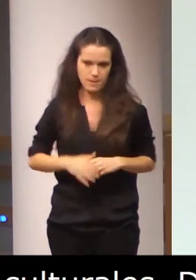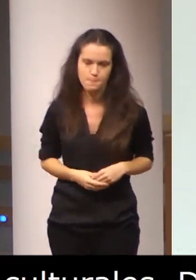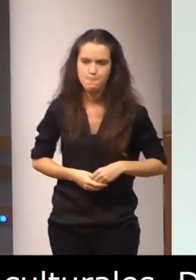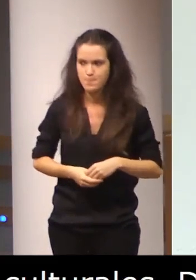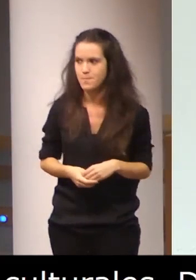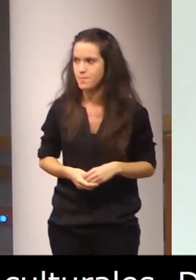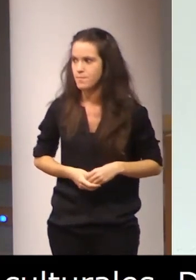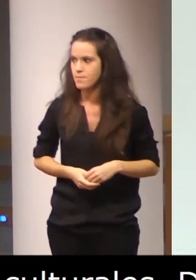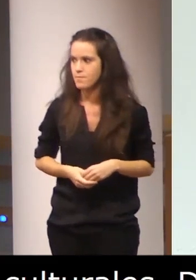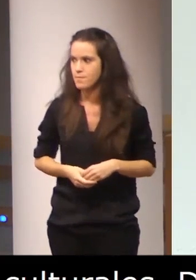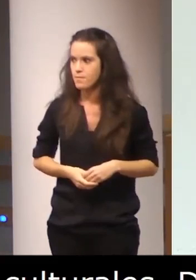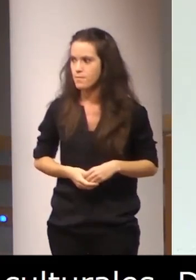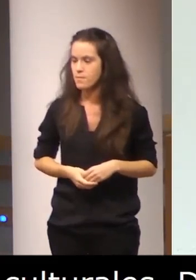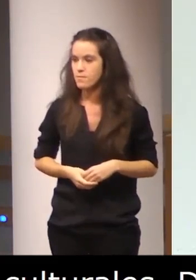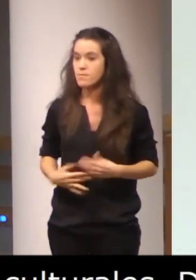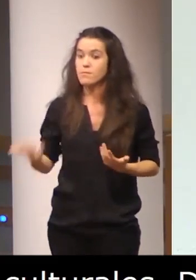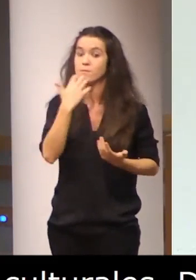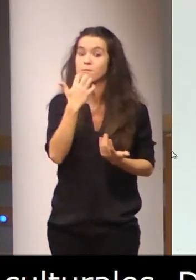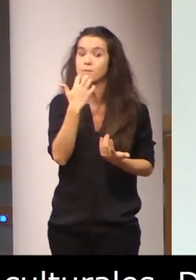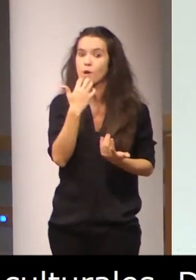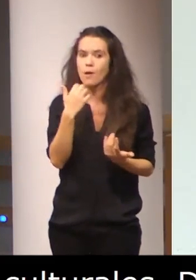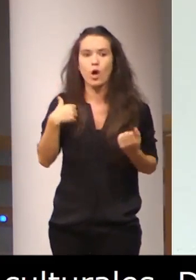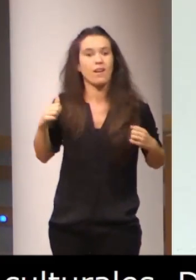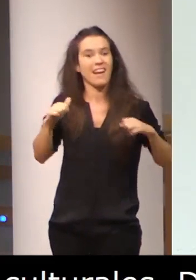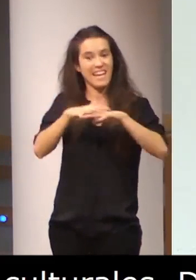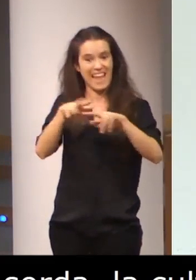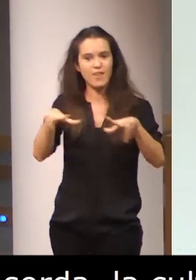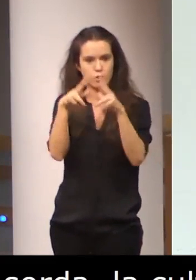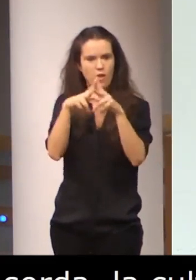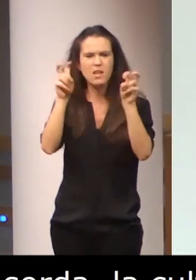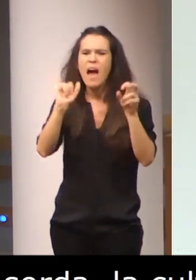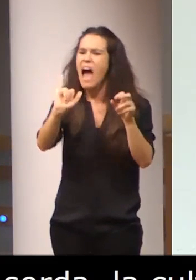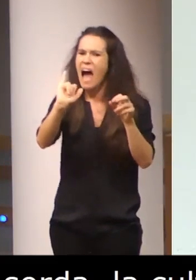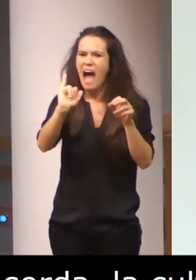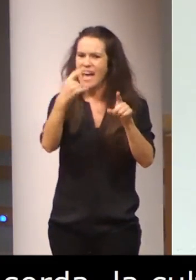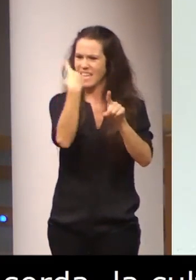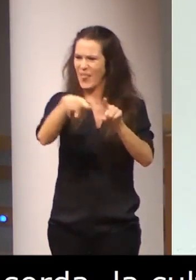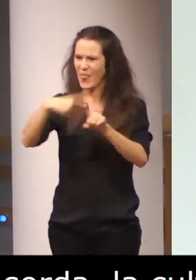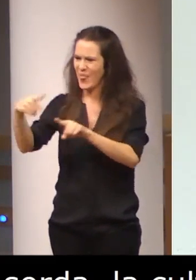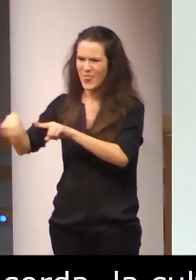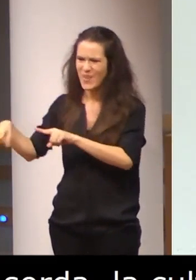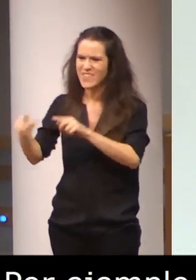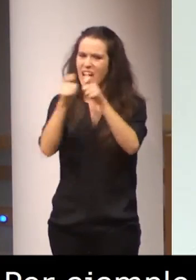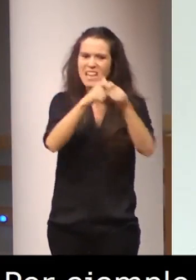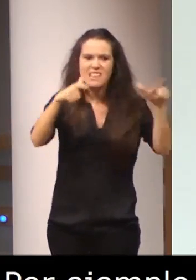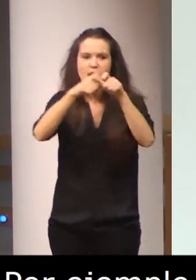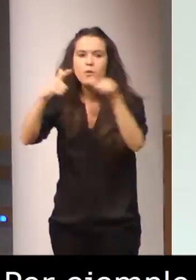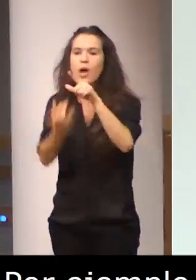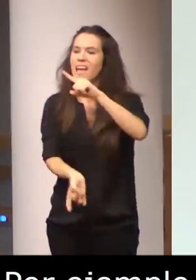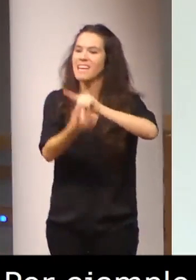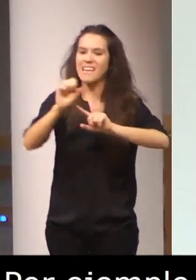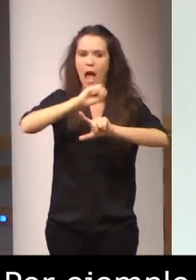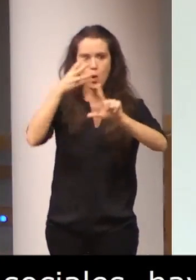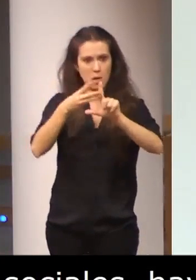Por ejemplo, cuando empleo en las redes sociales, hay muchas plataformas para crear páginas web de